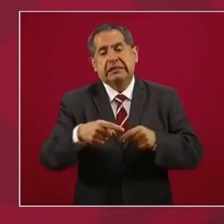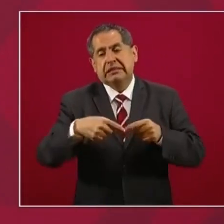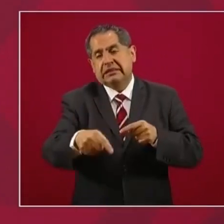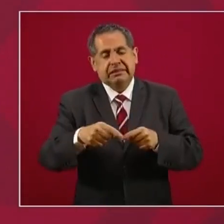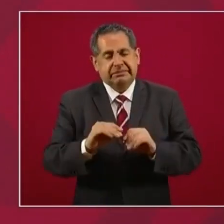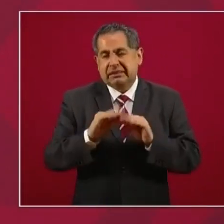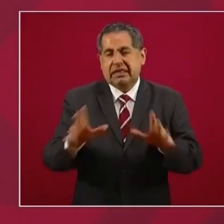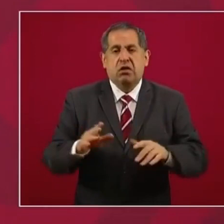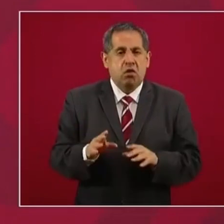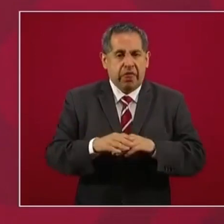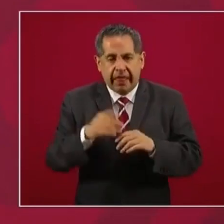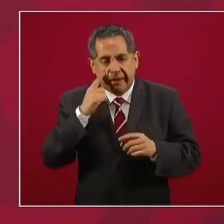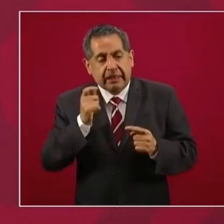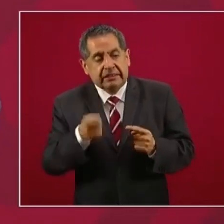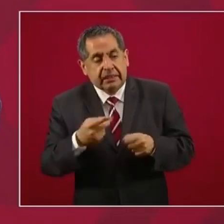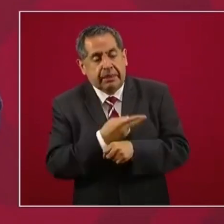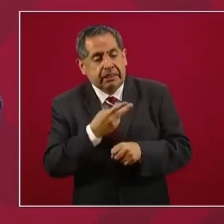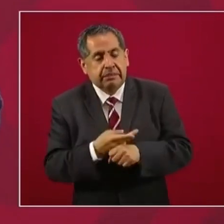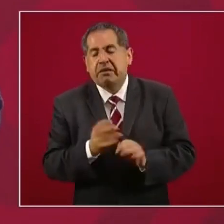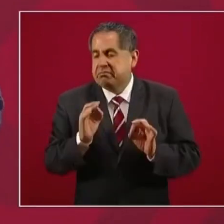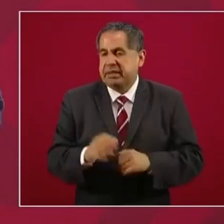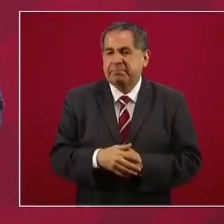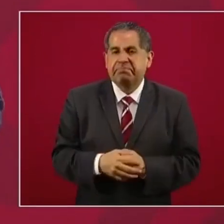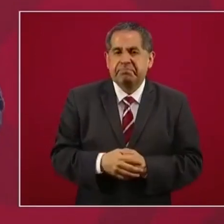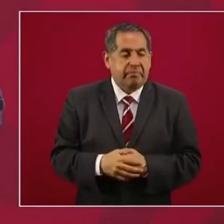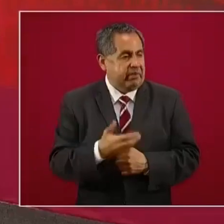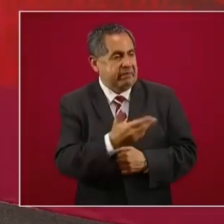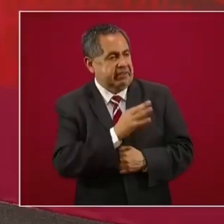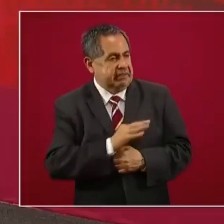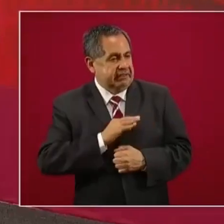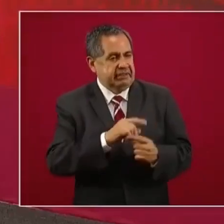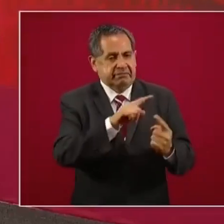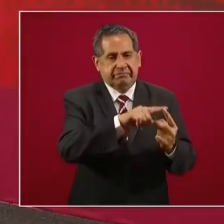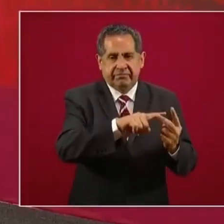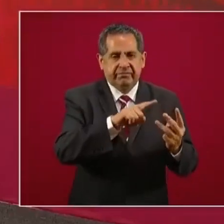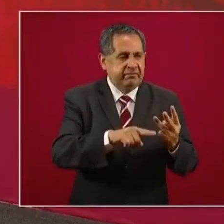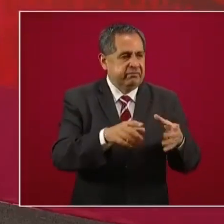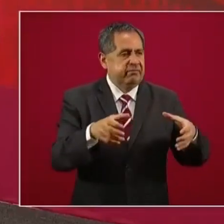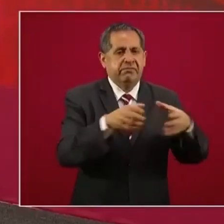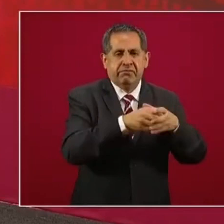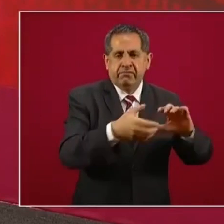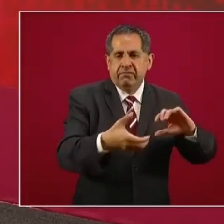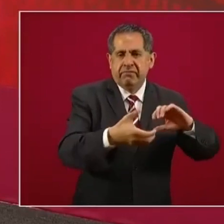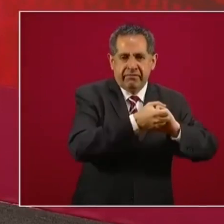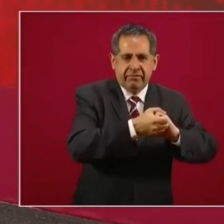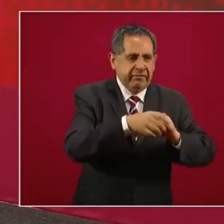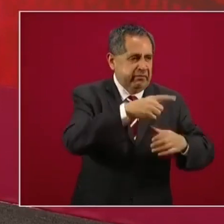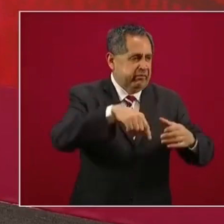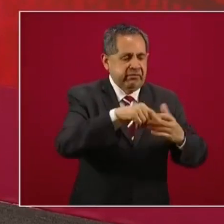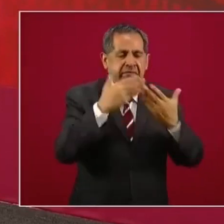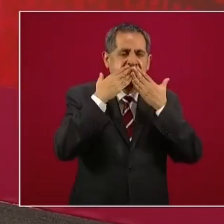desde luego dándole seguimiento y felicitar a los actores centrales de esta gran